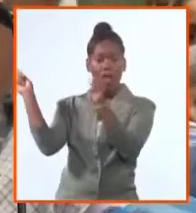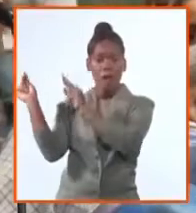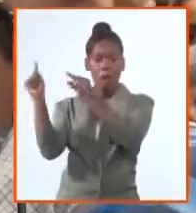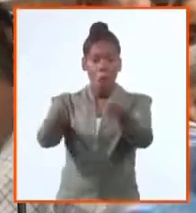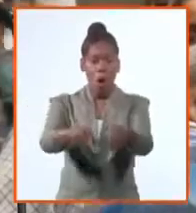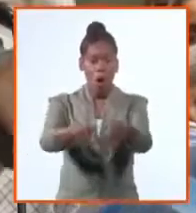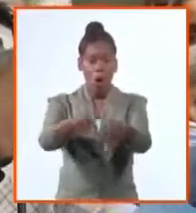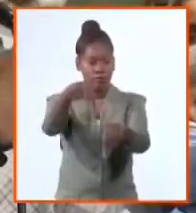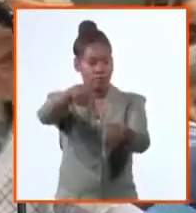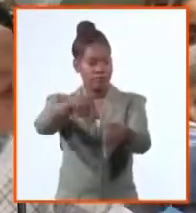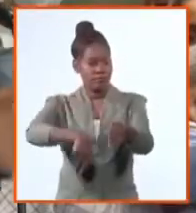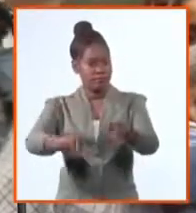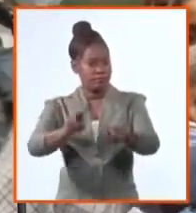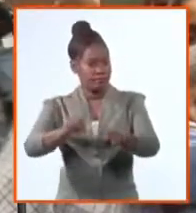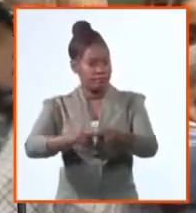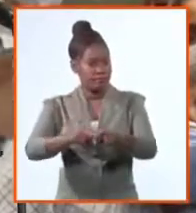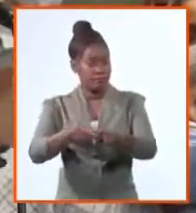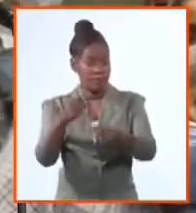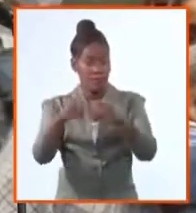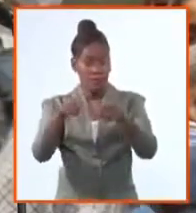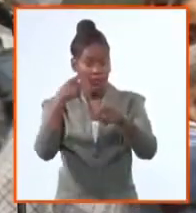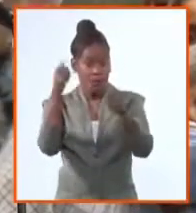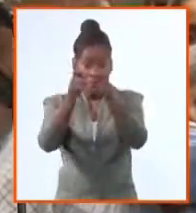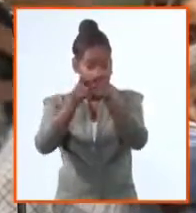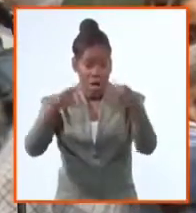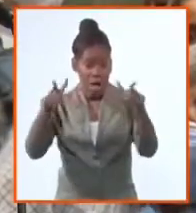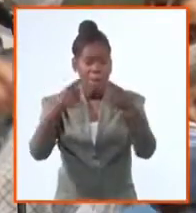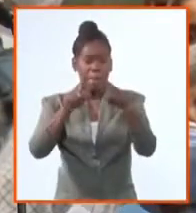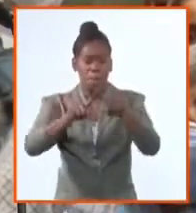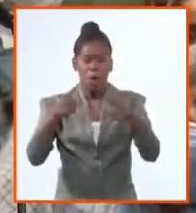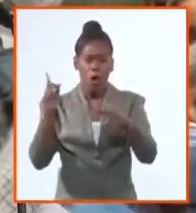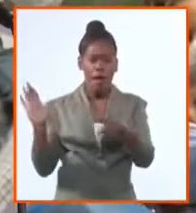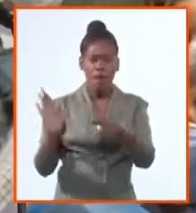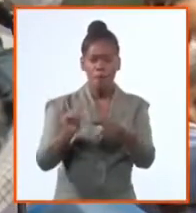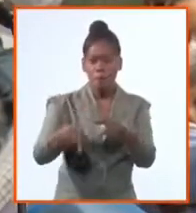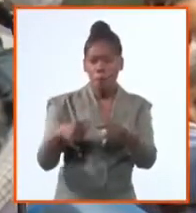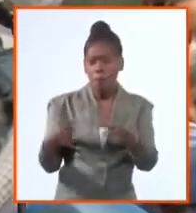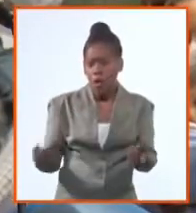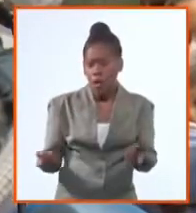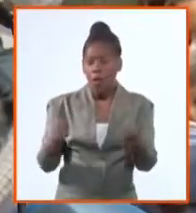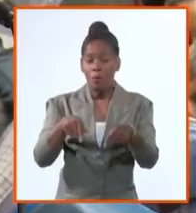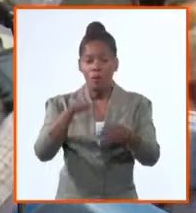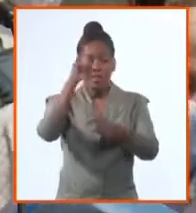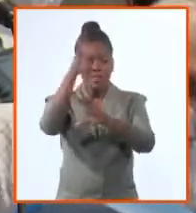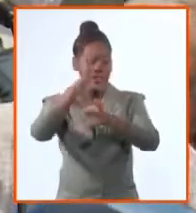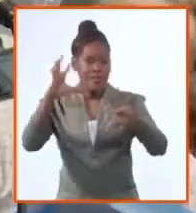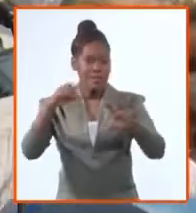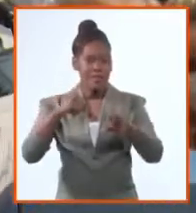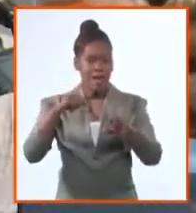externa. Pero con la migración, La Habana tiene un grupo de elementos disfuncionales importantes a estudiar.